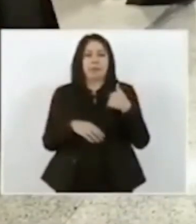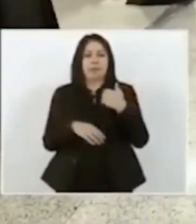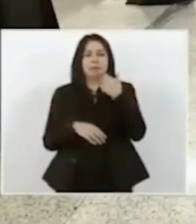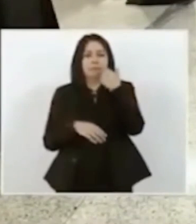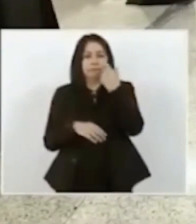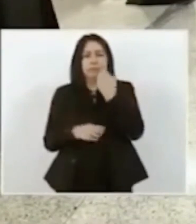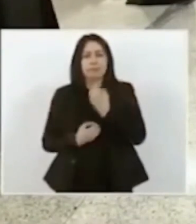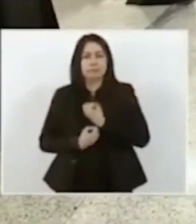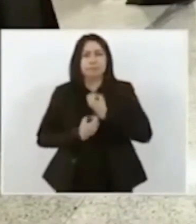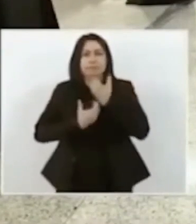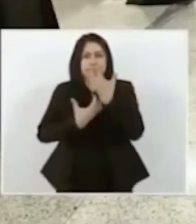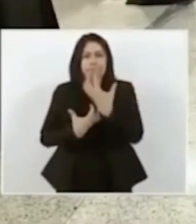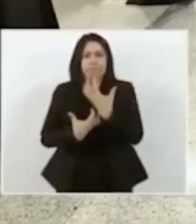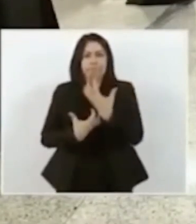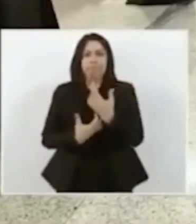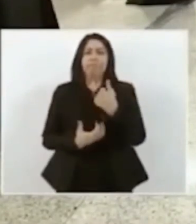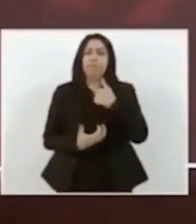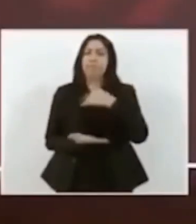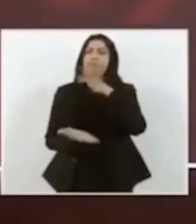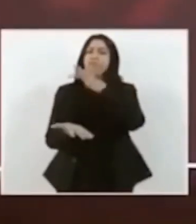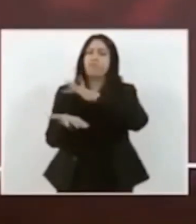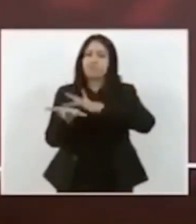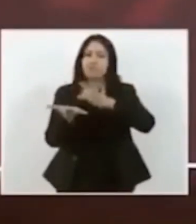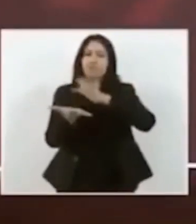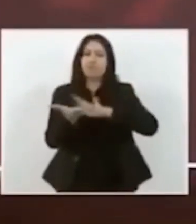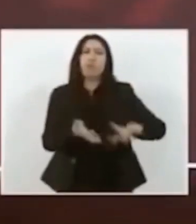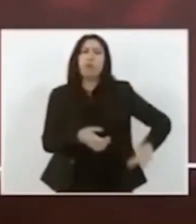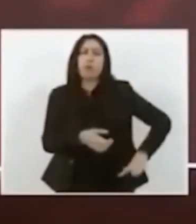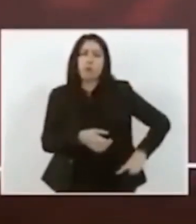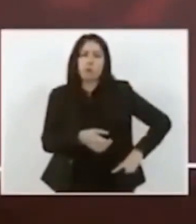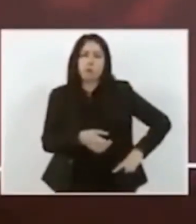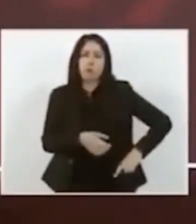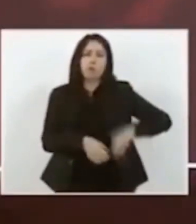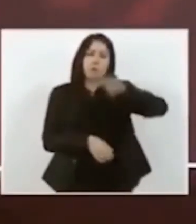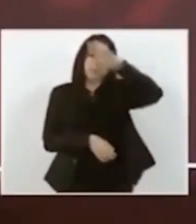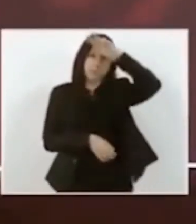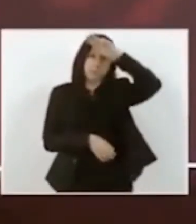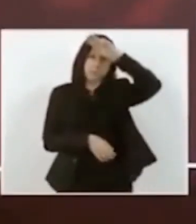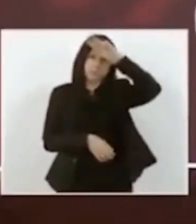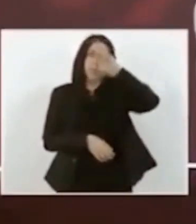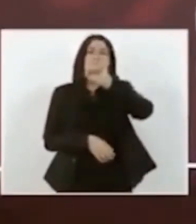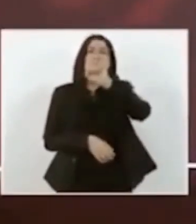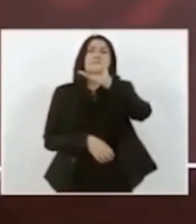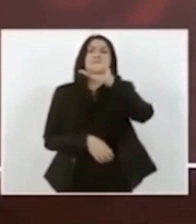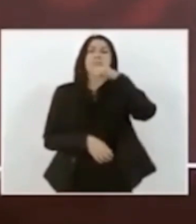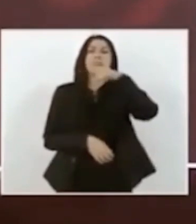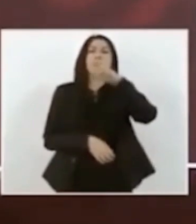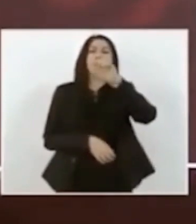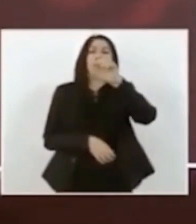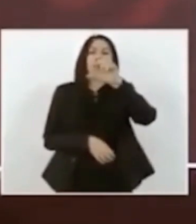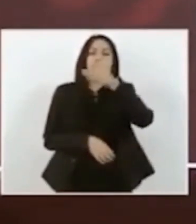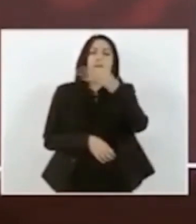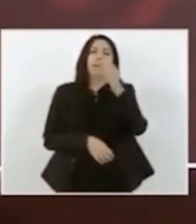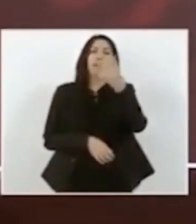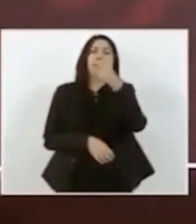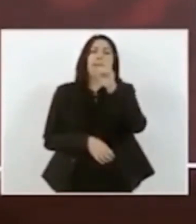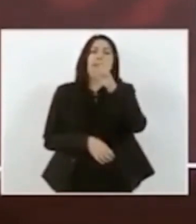manifestar aquí mi apoyo al gobernador de Nuevo León, a Samuel García Sepúlveda.